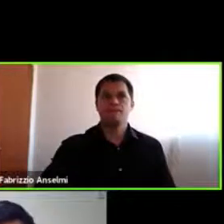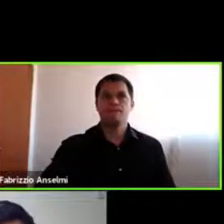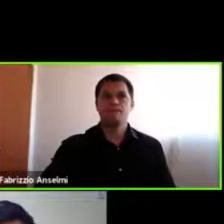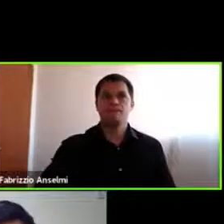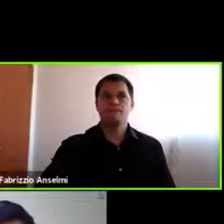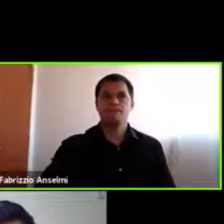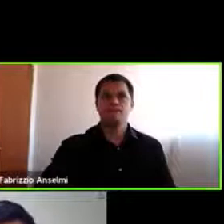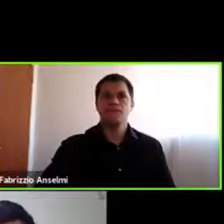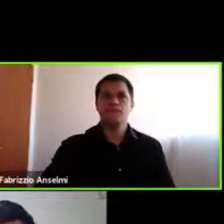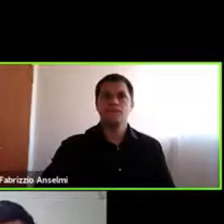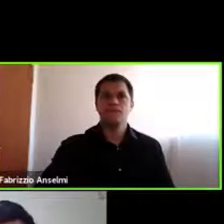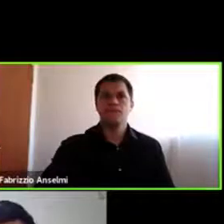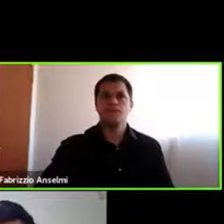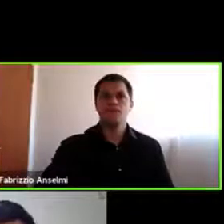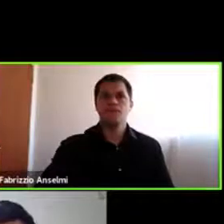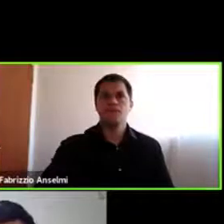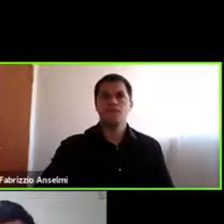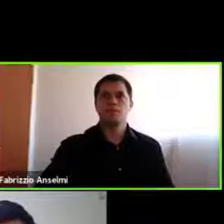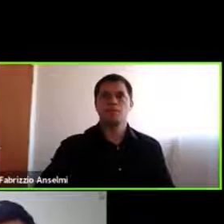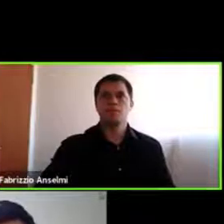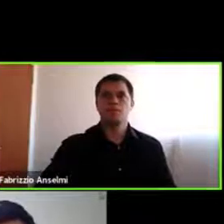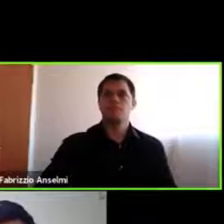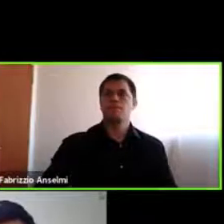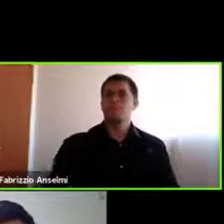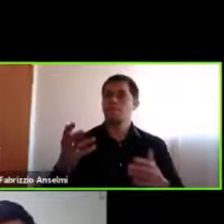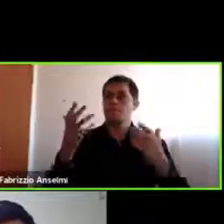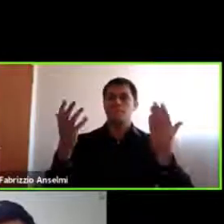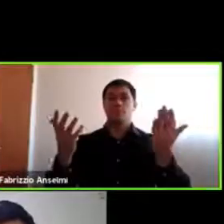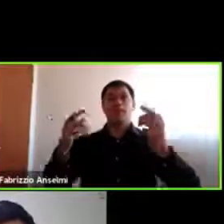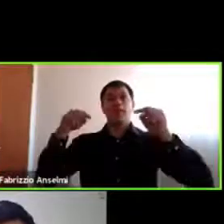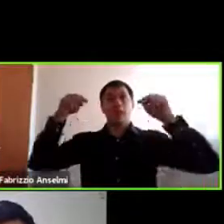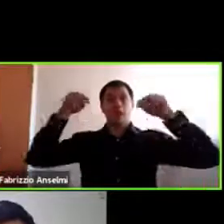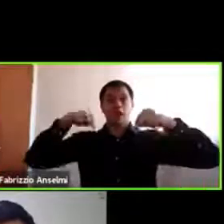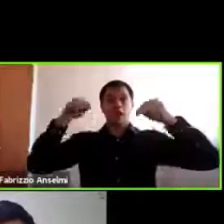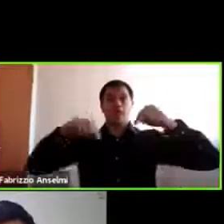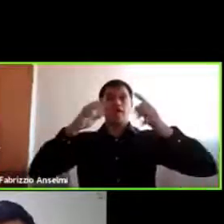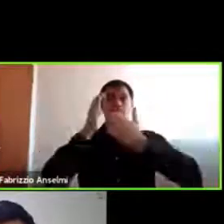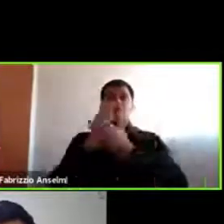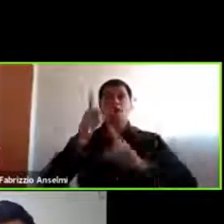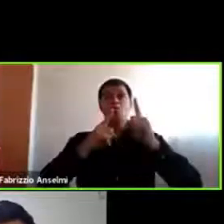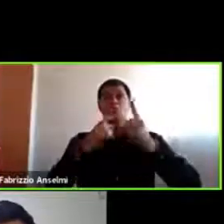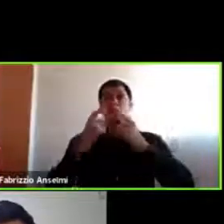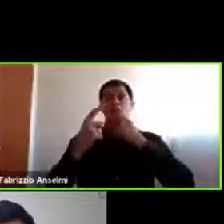ahora deberíamos pasar a las preguntas Ricardo